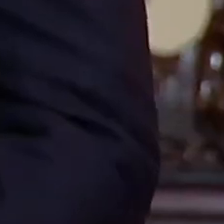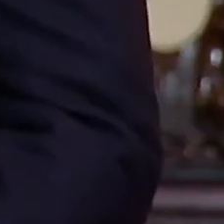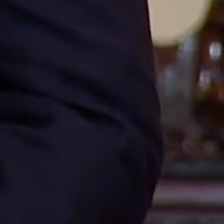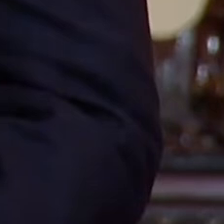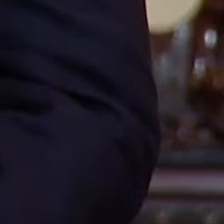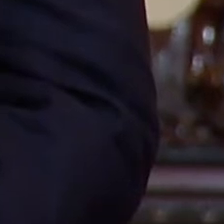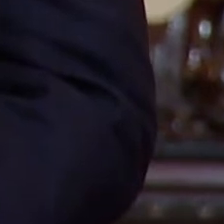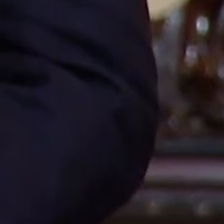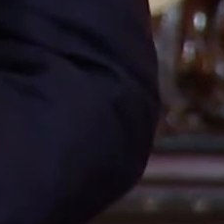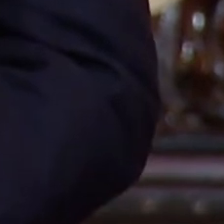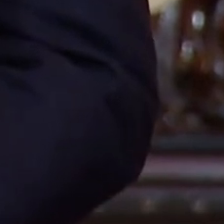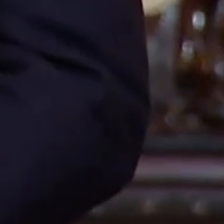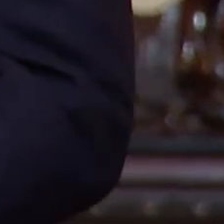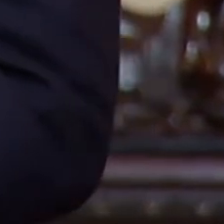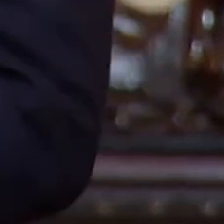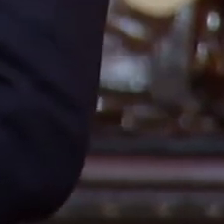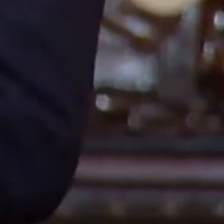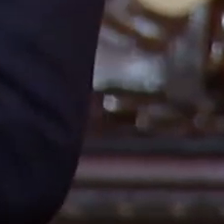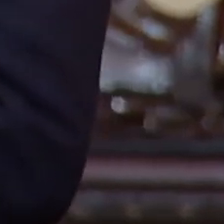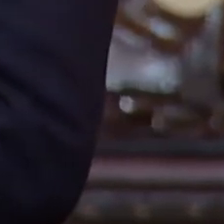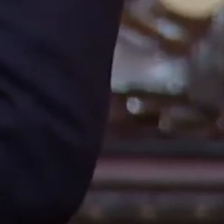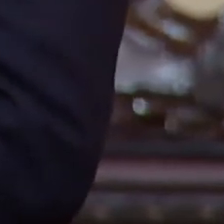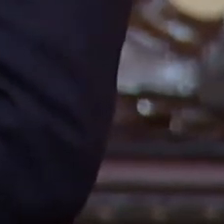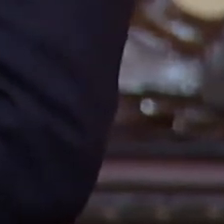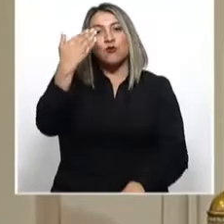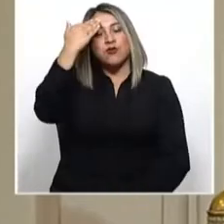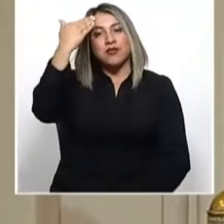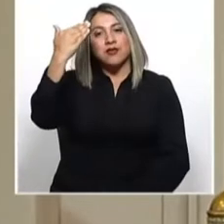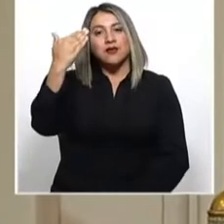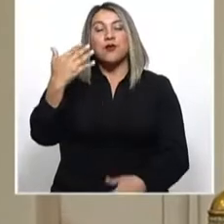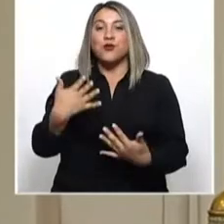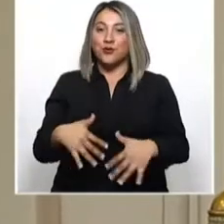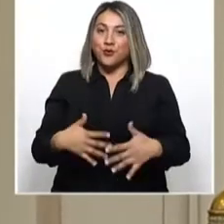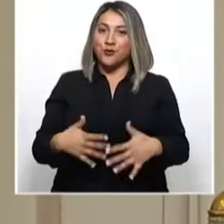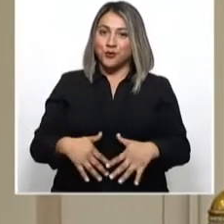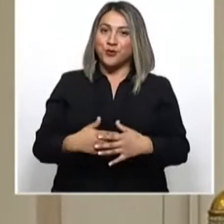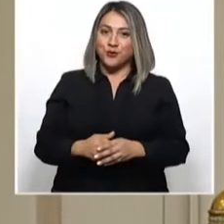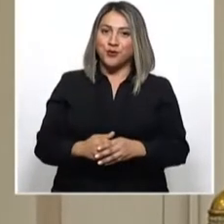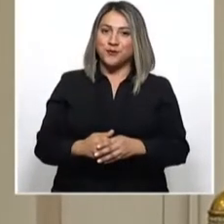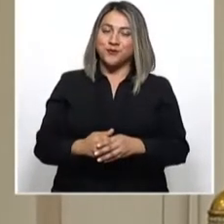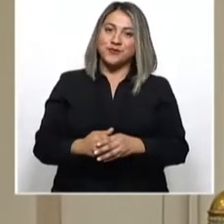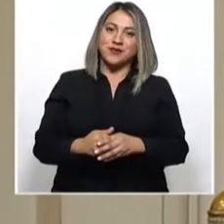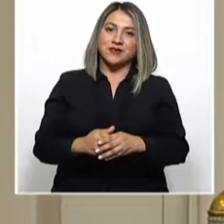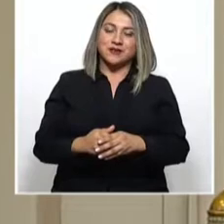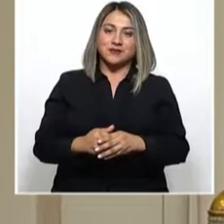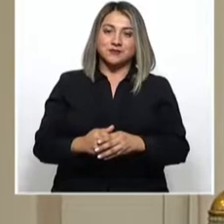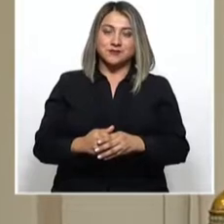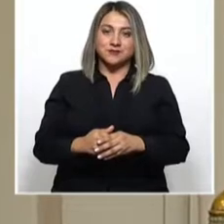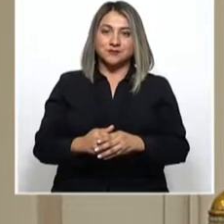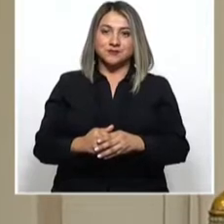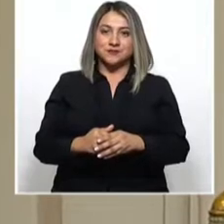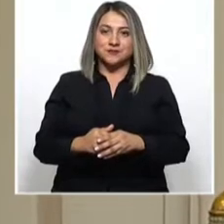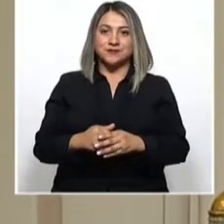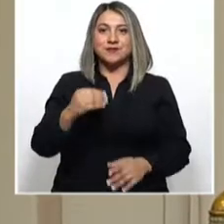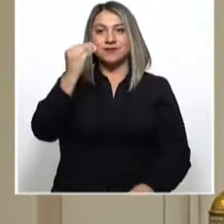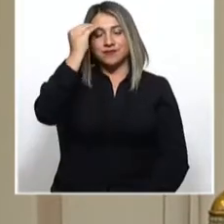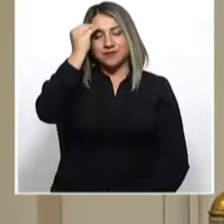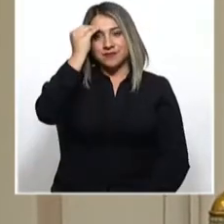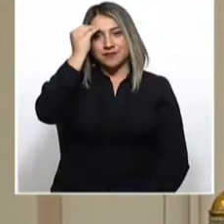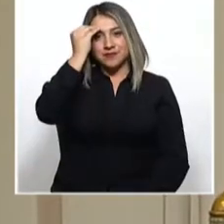Y hoy es un día que, sin lugar a dudas, quedará en los anales de nuestra patria.